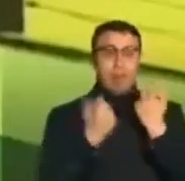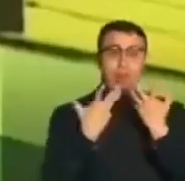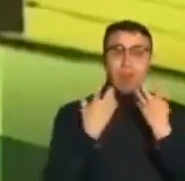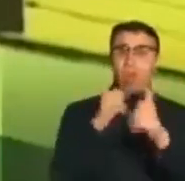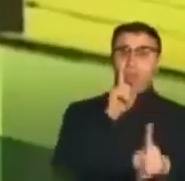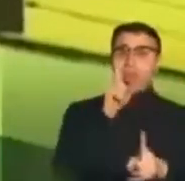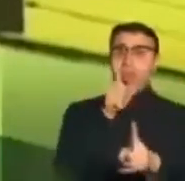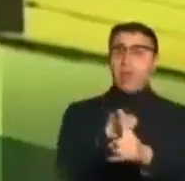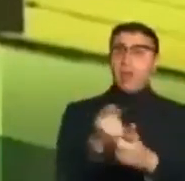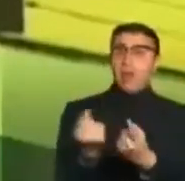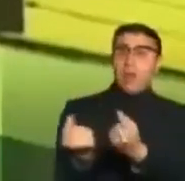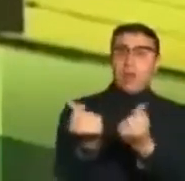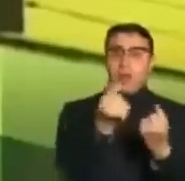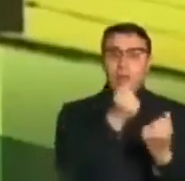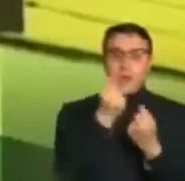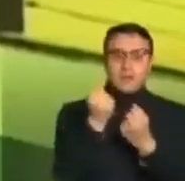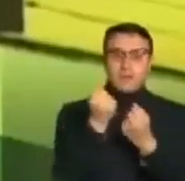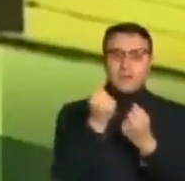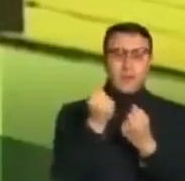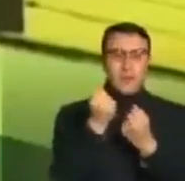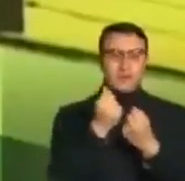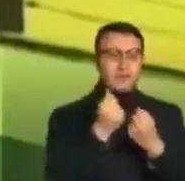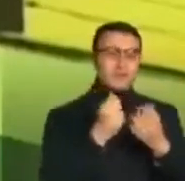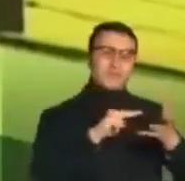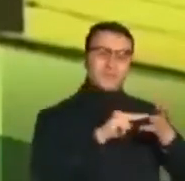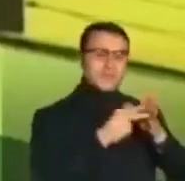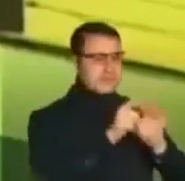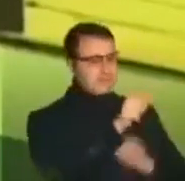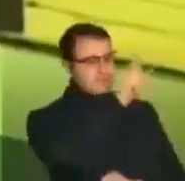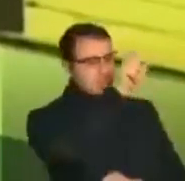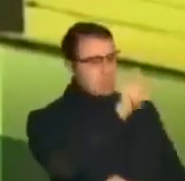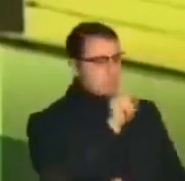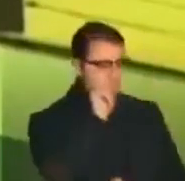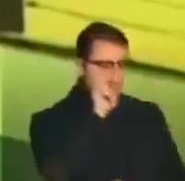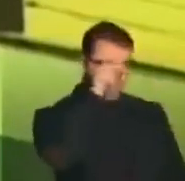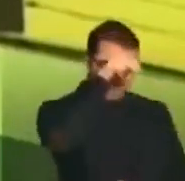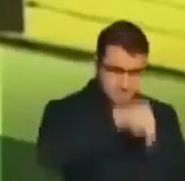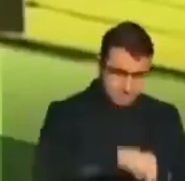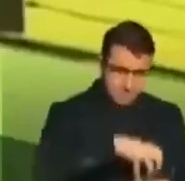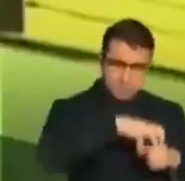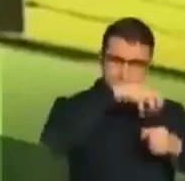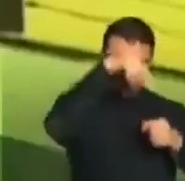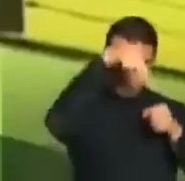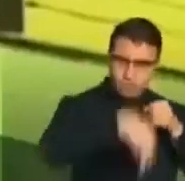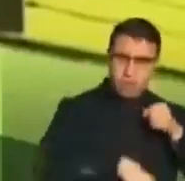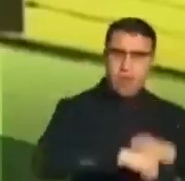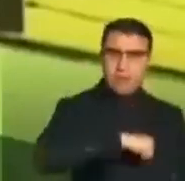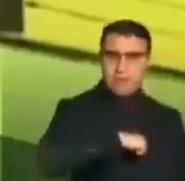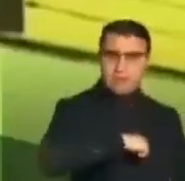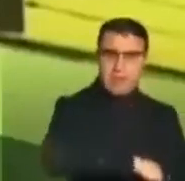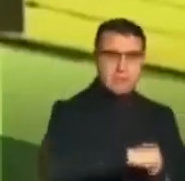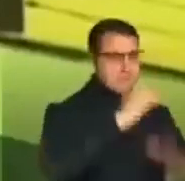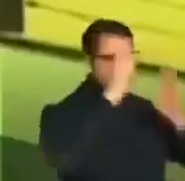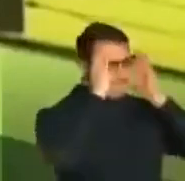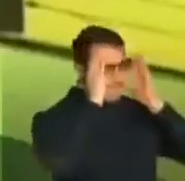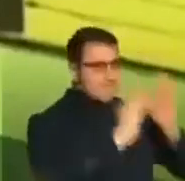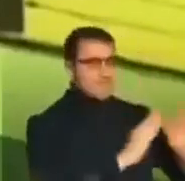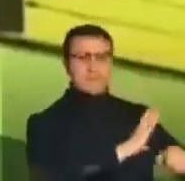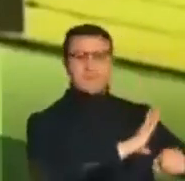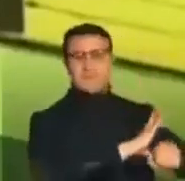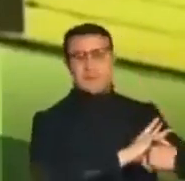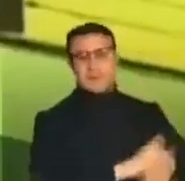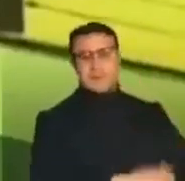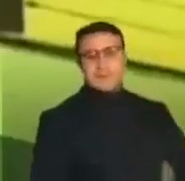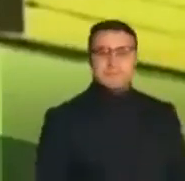negocio, sino un sujeto del derecho, que es diferente. ¿En qué consiste este programa